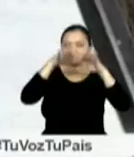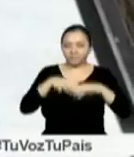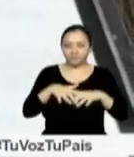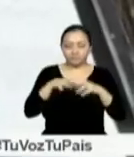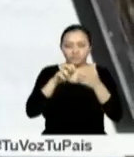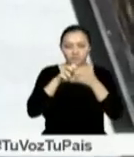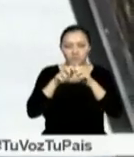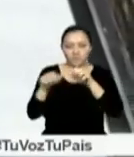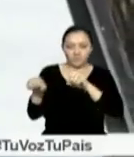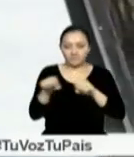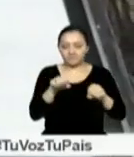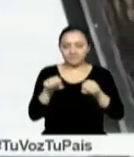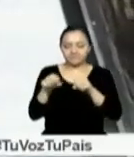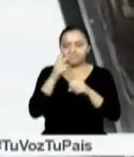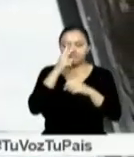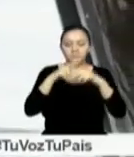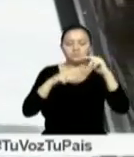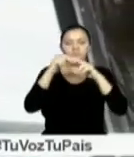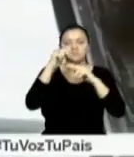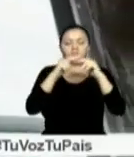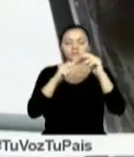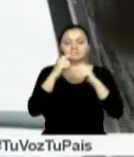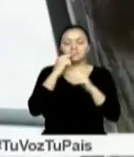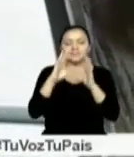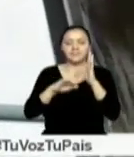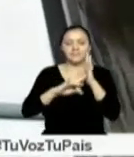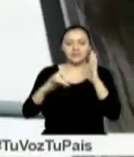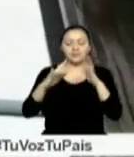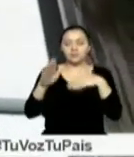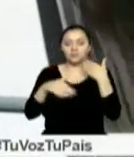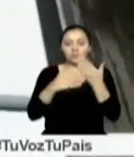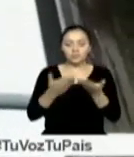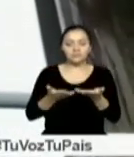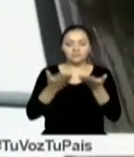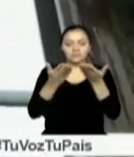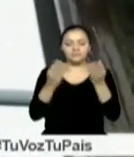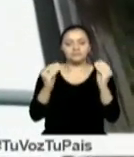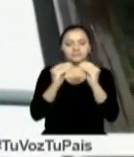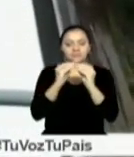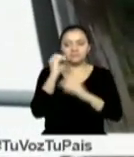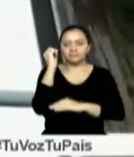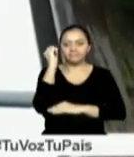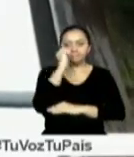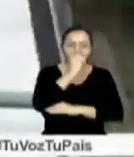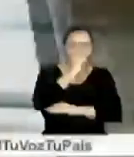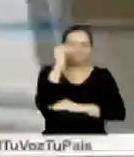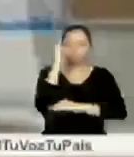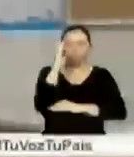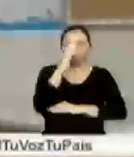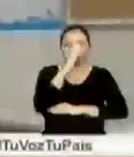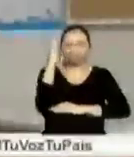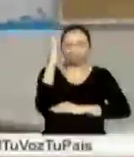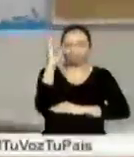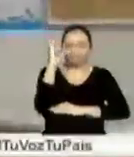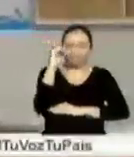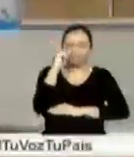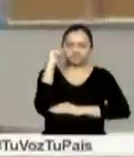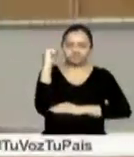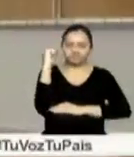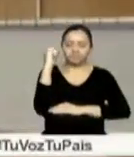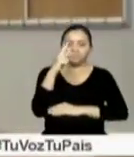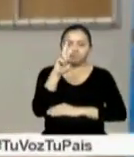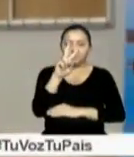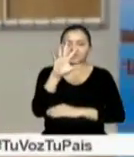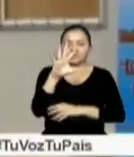16 de abril se construyeron con tecnología que brinda resistencia antisísmica tienen una vida útil de 25